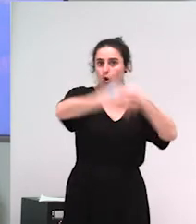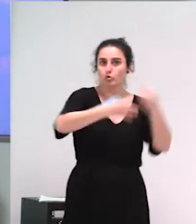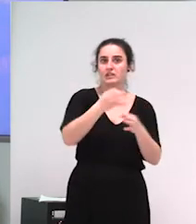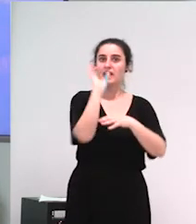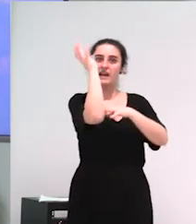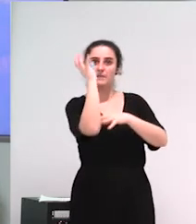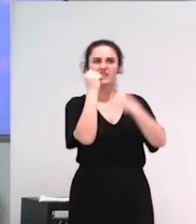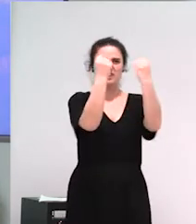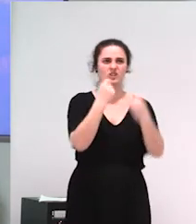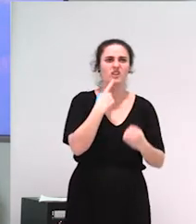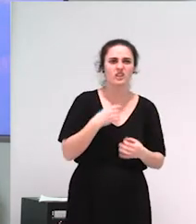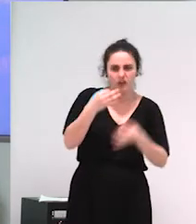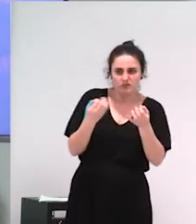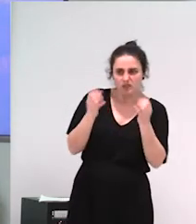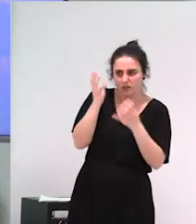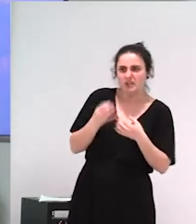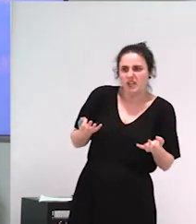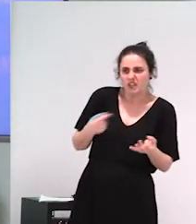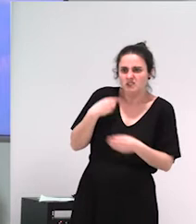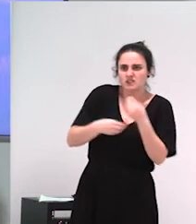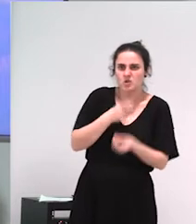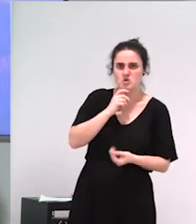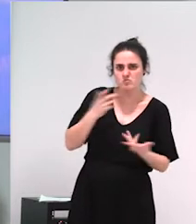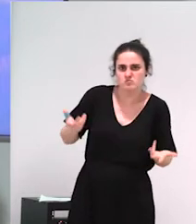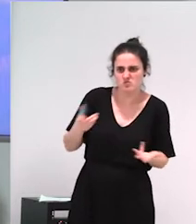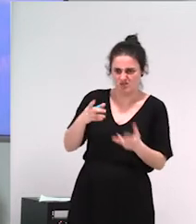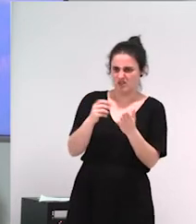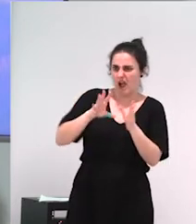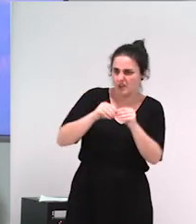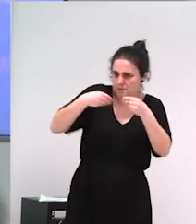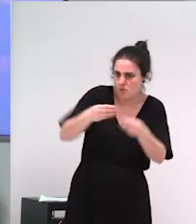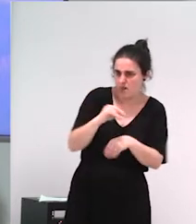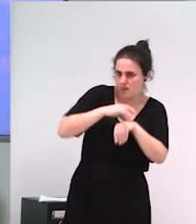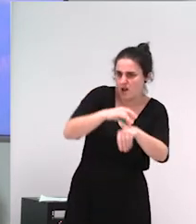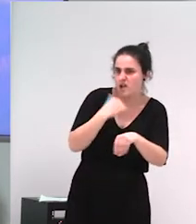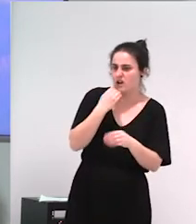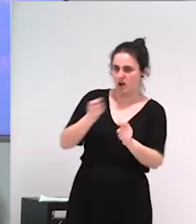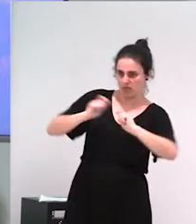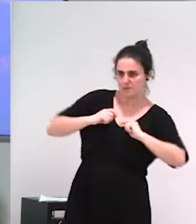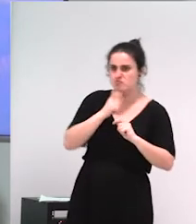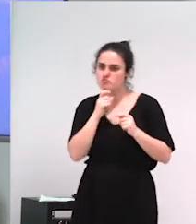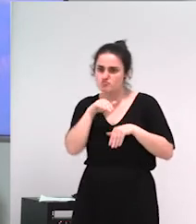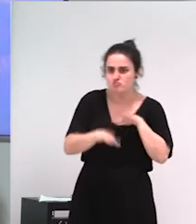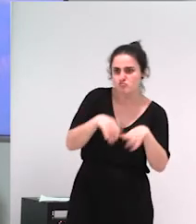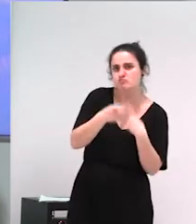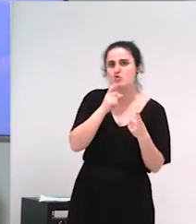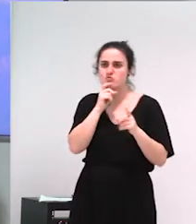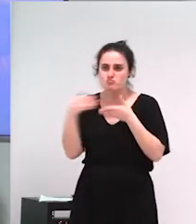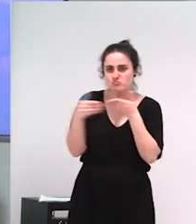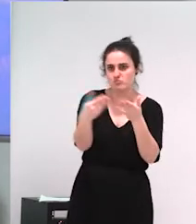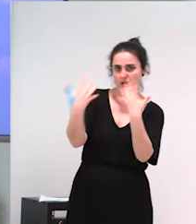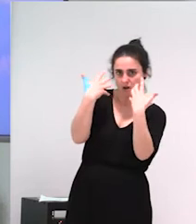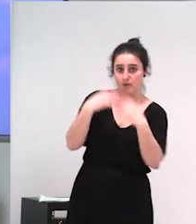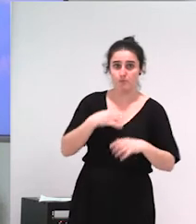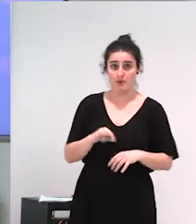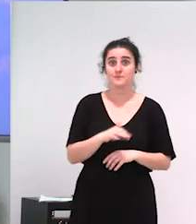institución diciéndote, ¿qué es? ¿Cómo hago esto? ¿Tienes un manual? ¿Hay una receta mágica para hacerlo? ¿Cuál es el camino?